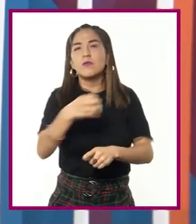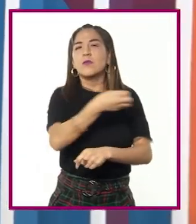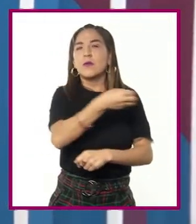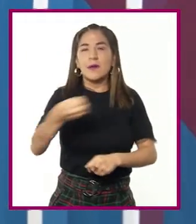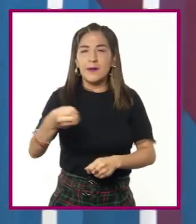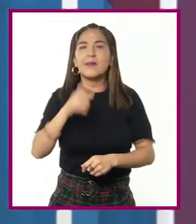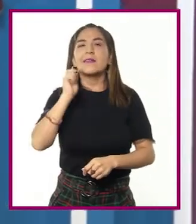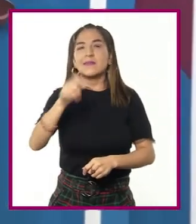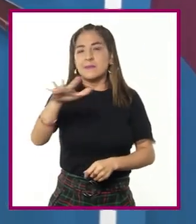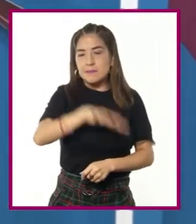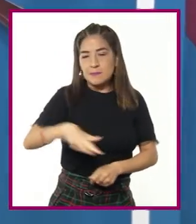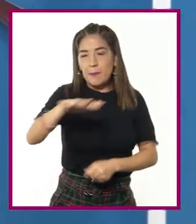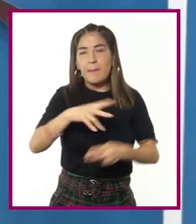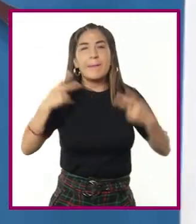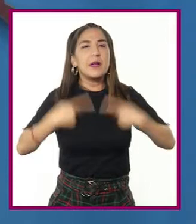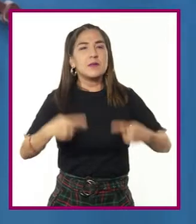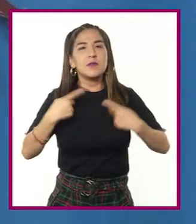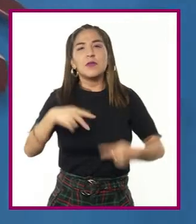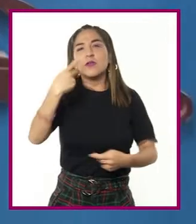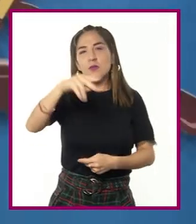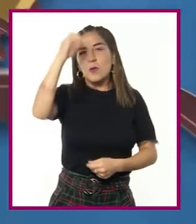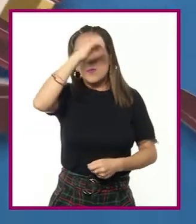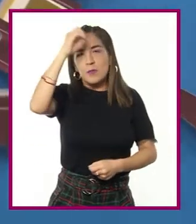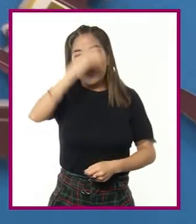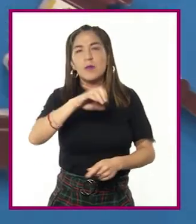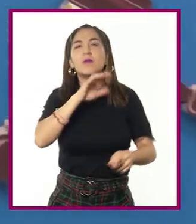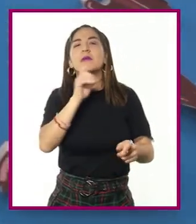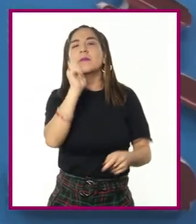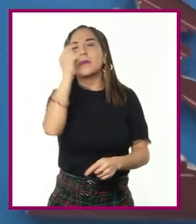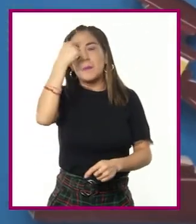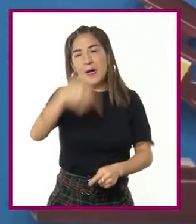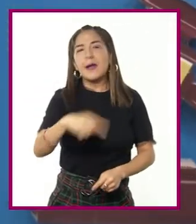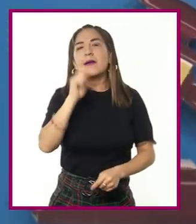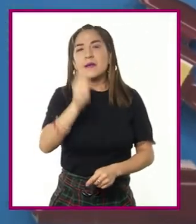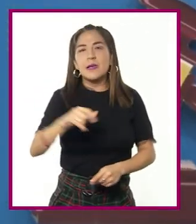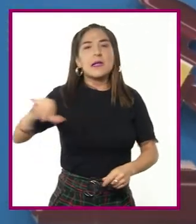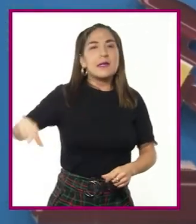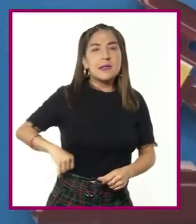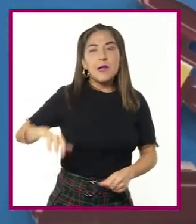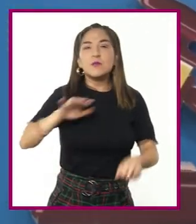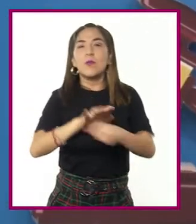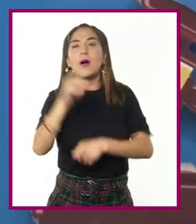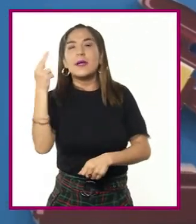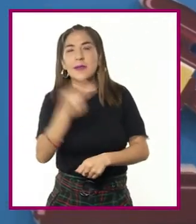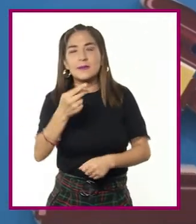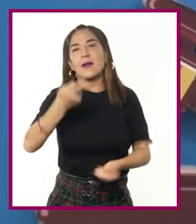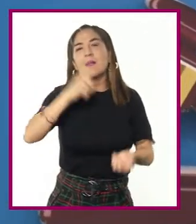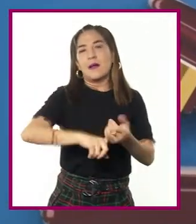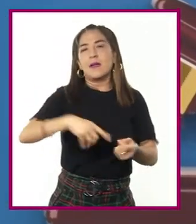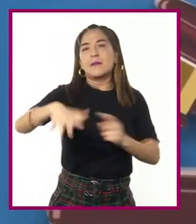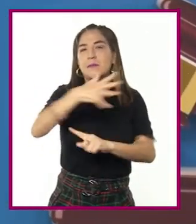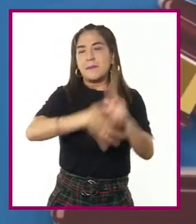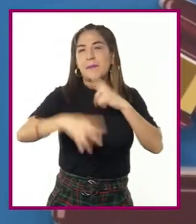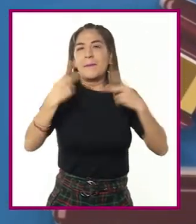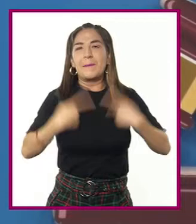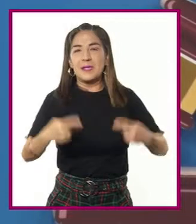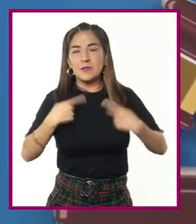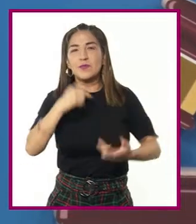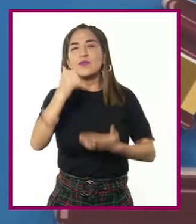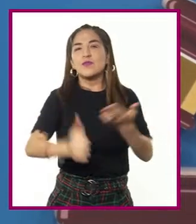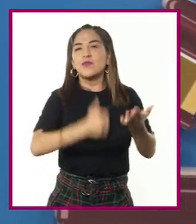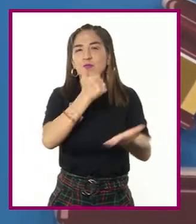soberanía popular, para así representar los intereses y necesidades de la ciudadanía. Asimismo,